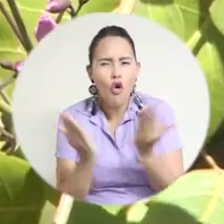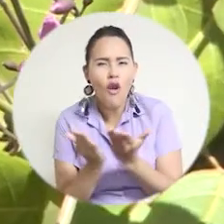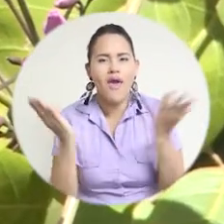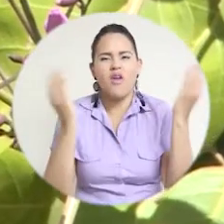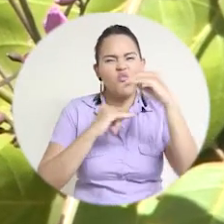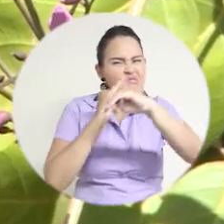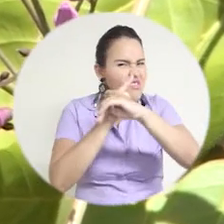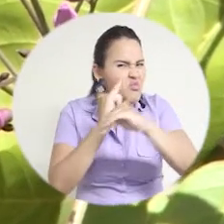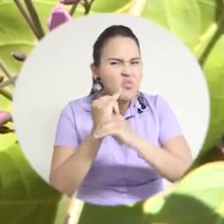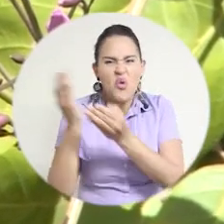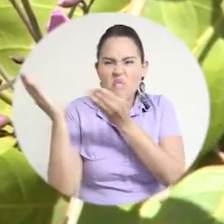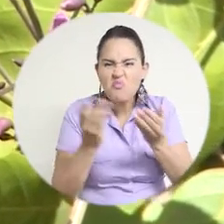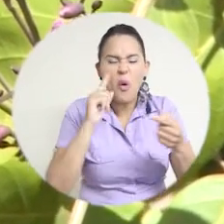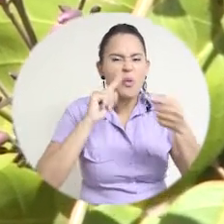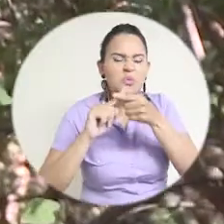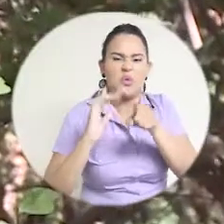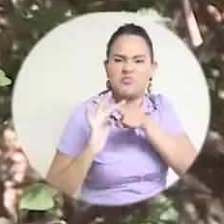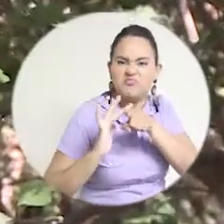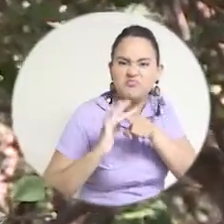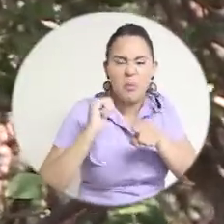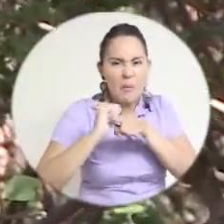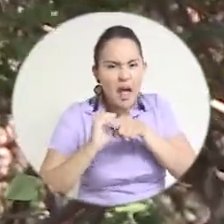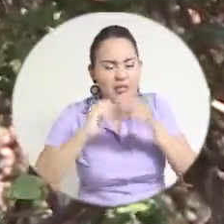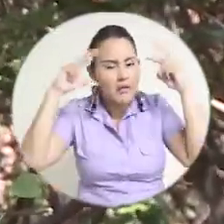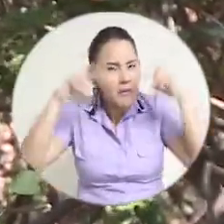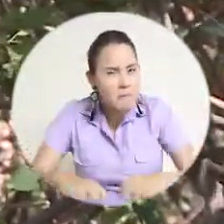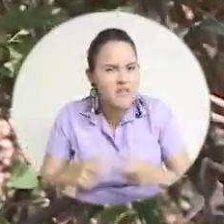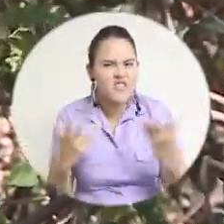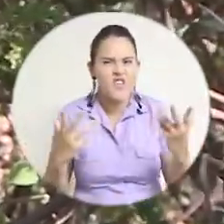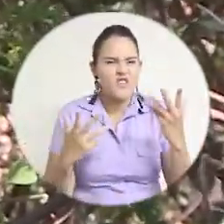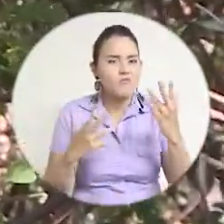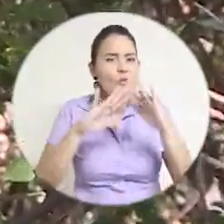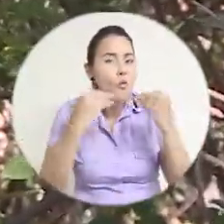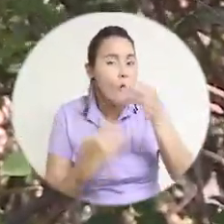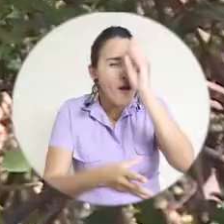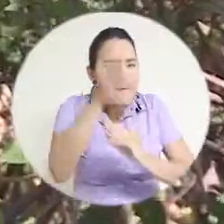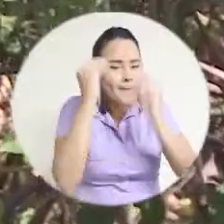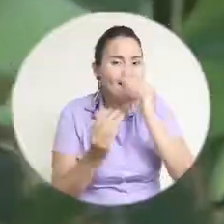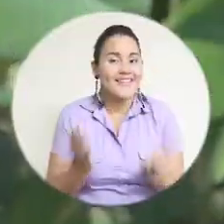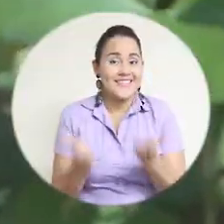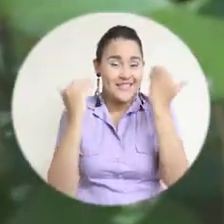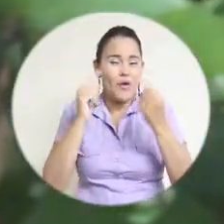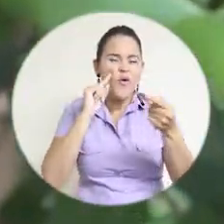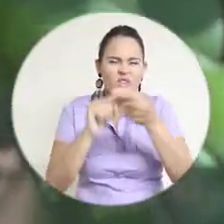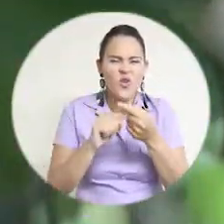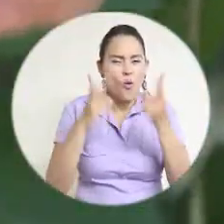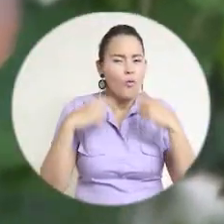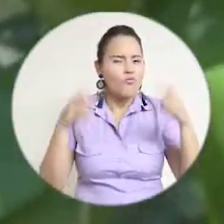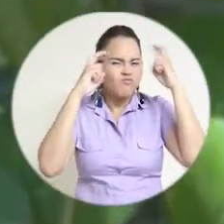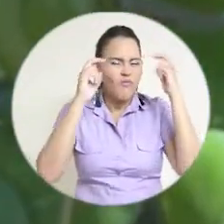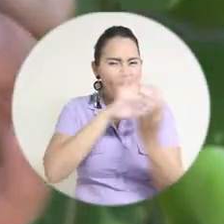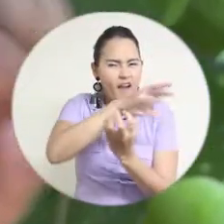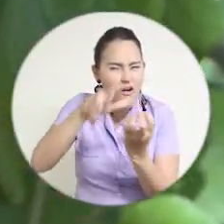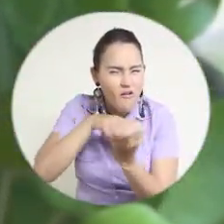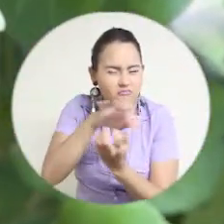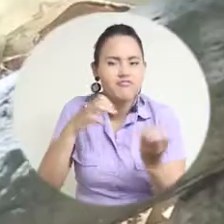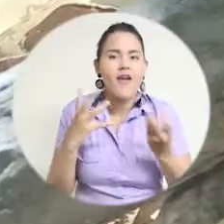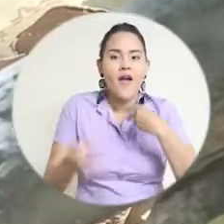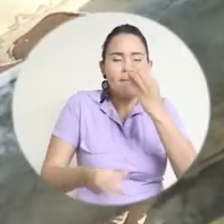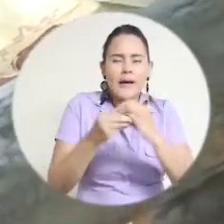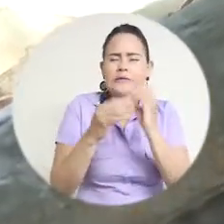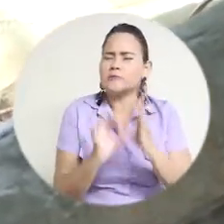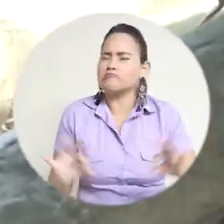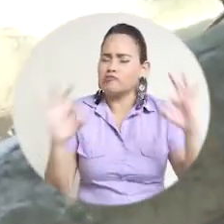y entidades de la ciudad y el departamento para que disfruten de visitas de reconocimiento, desarrollen prácticas de investigación y fortalezcan